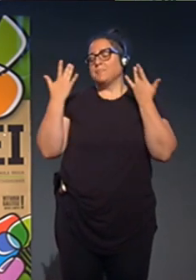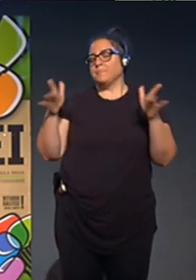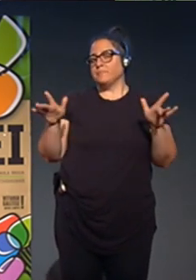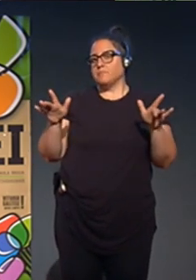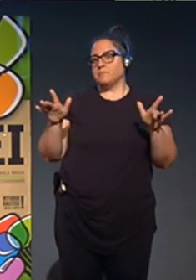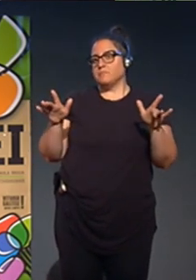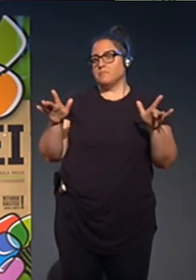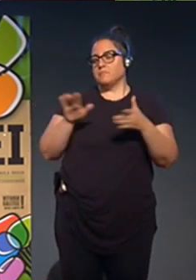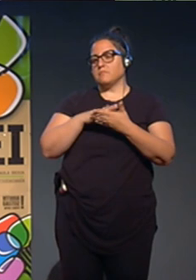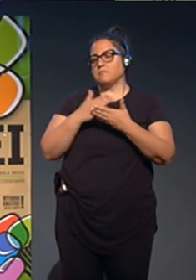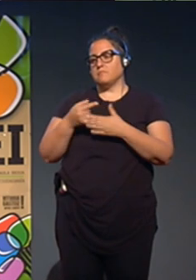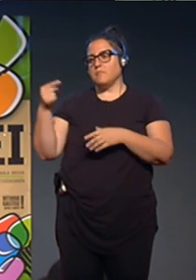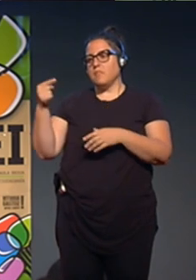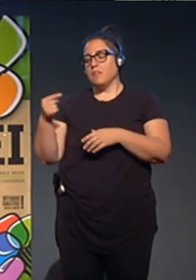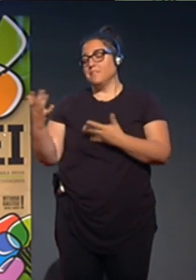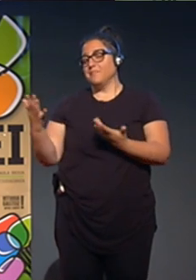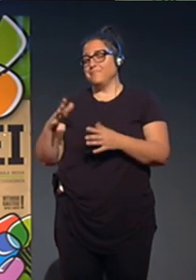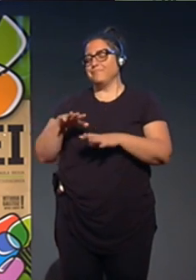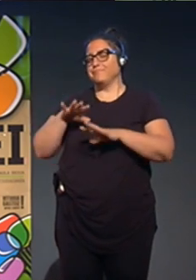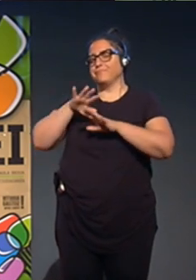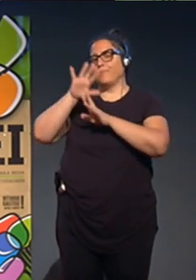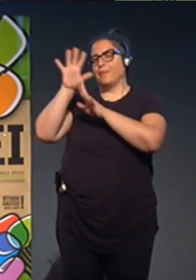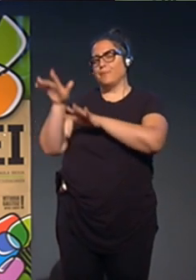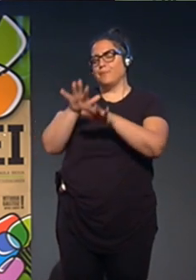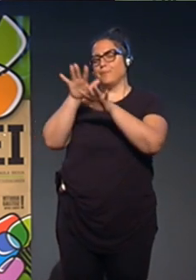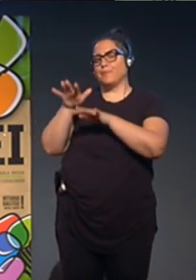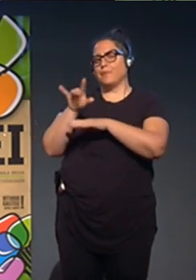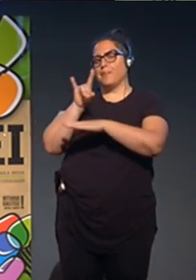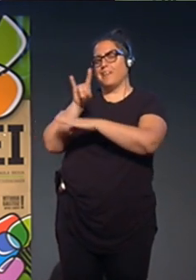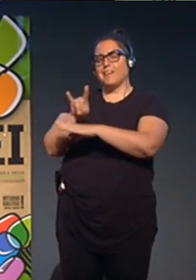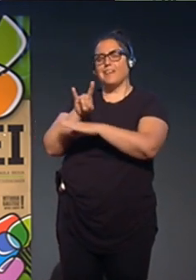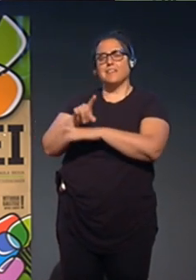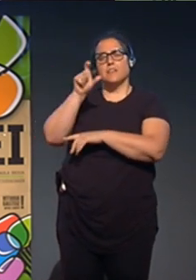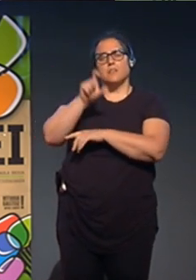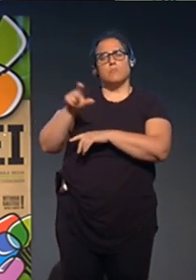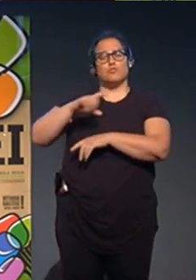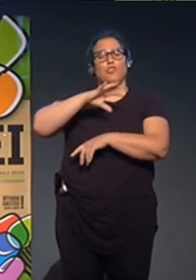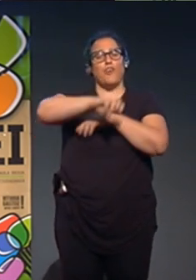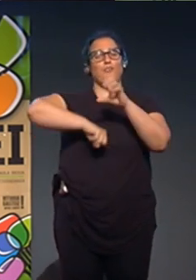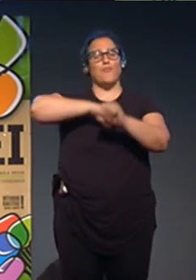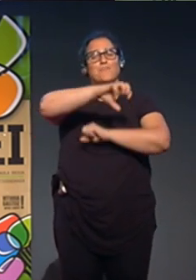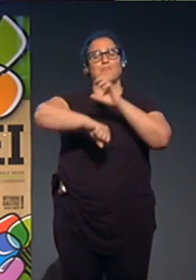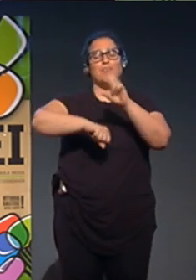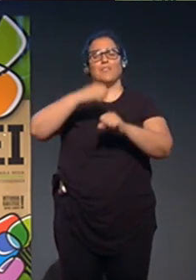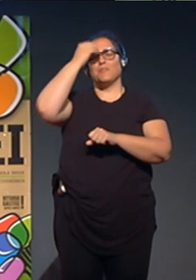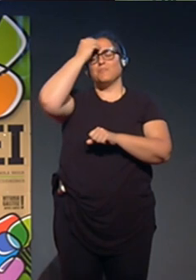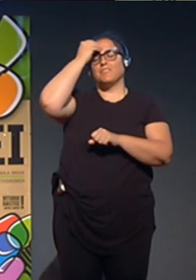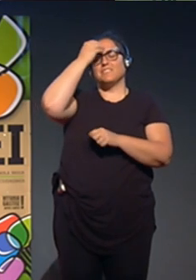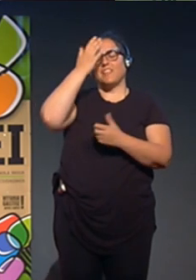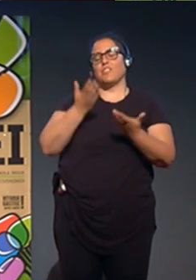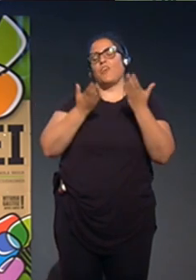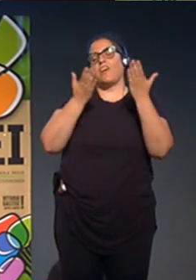negativa que es desinformar engañar a la gente para que se sienta bien consumiendo sus productos pensando que están